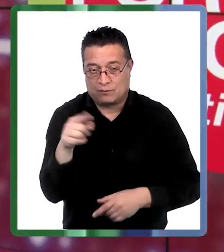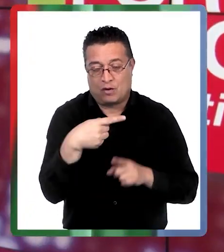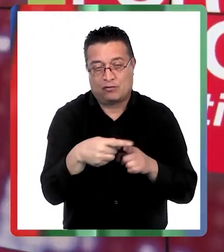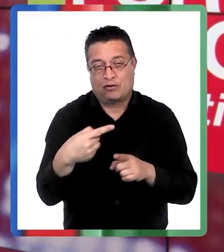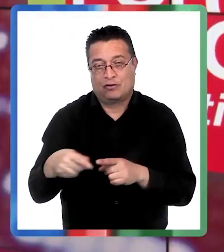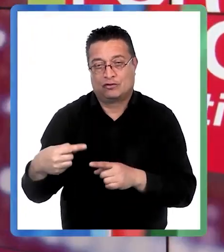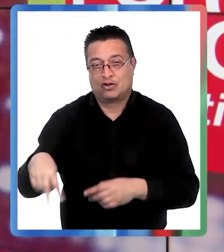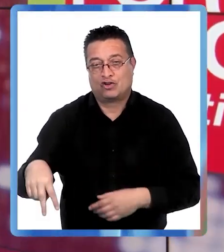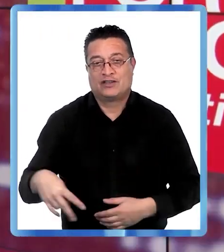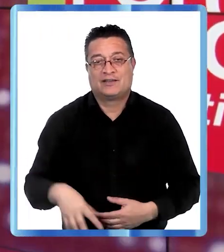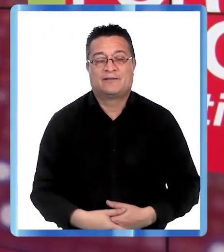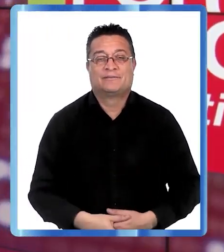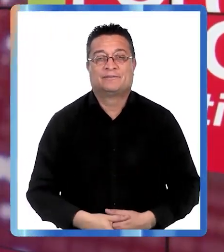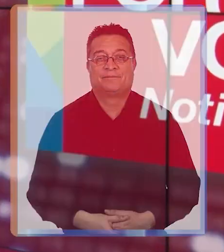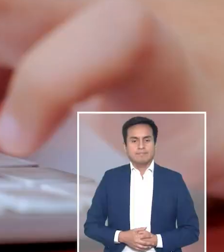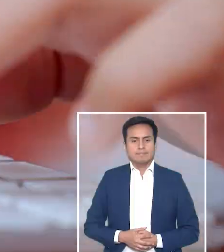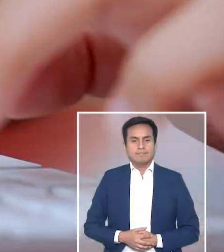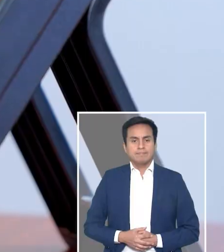portavoz